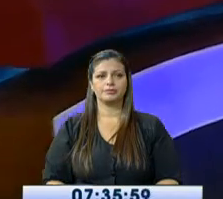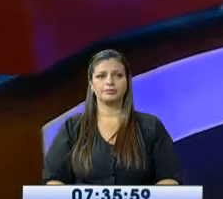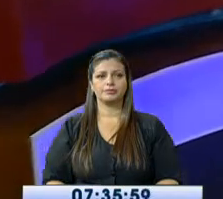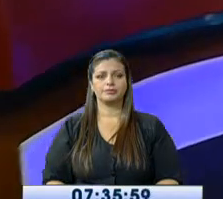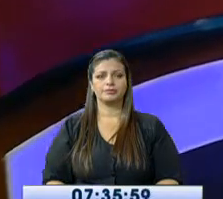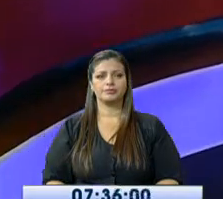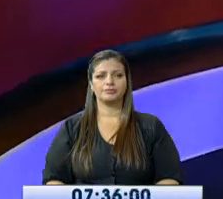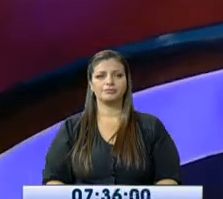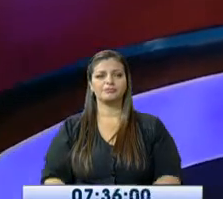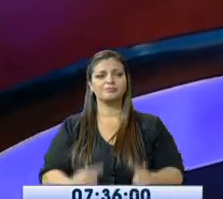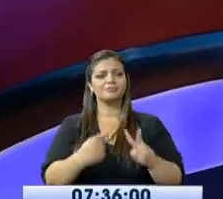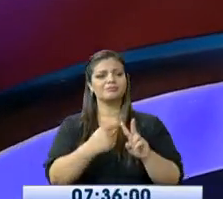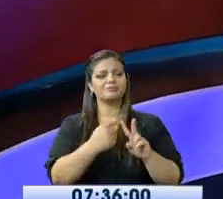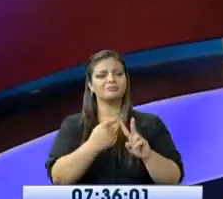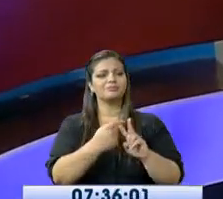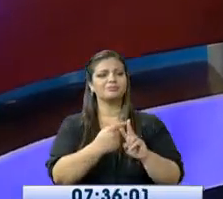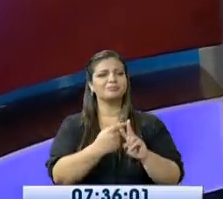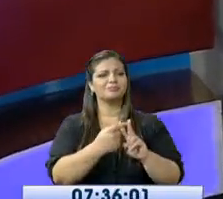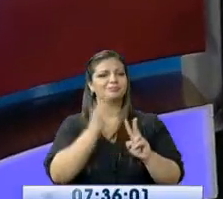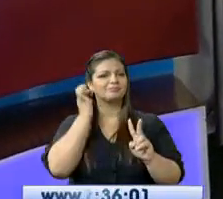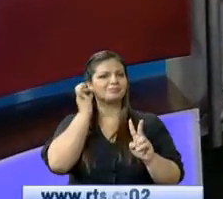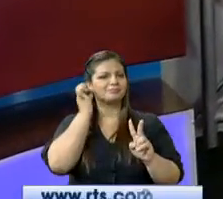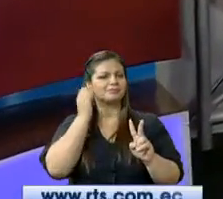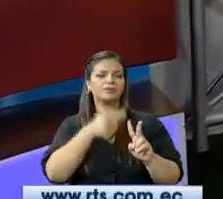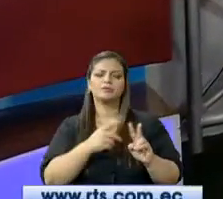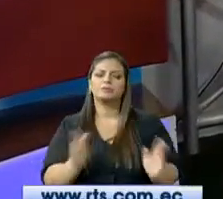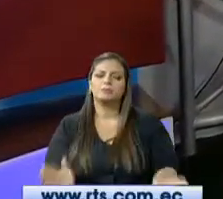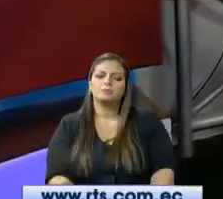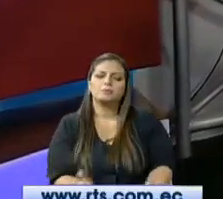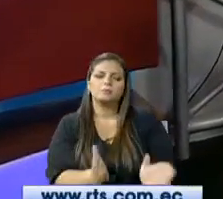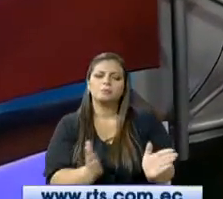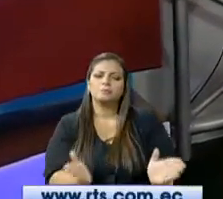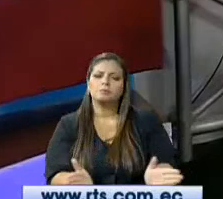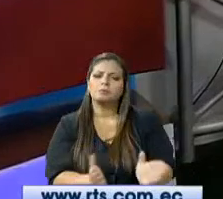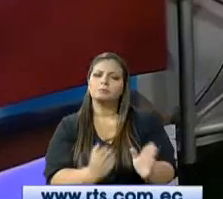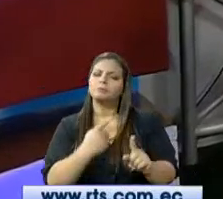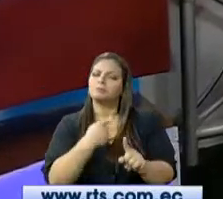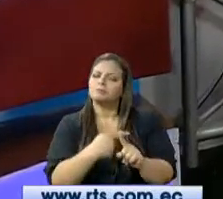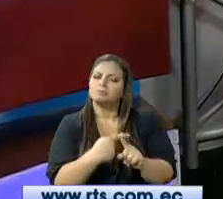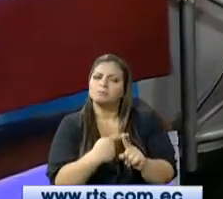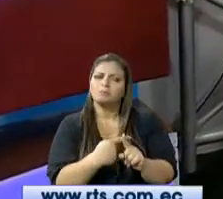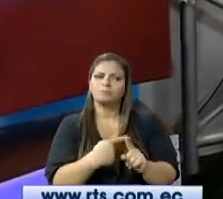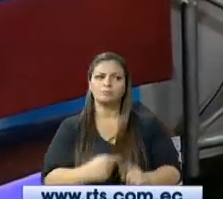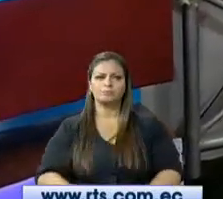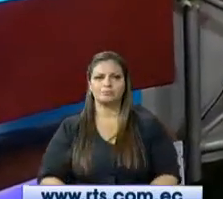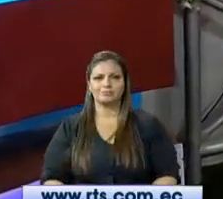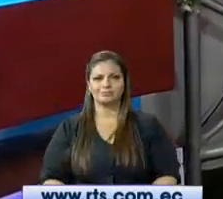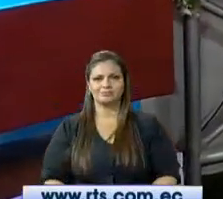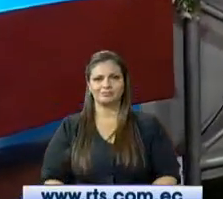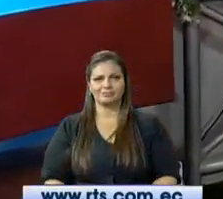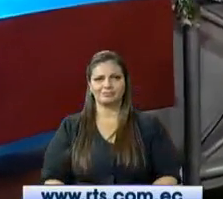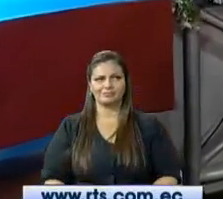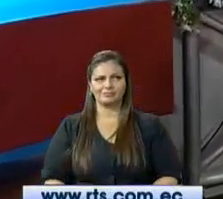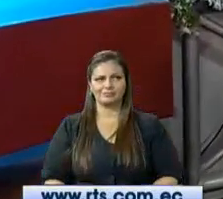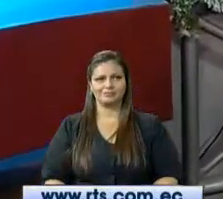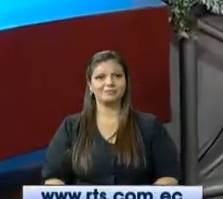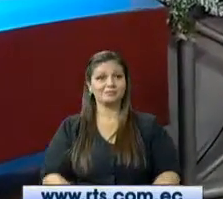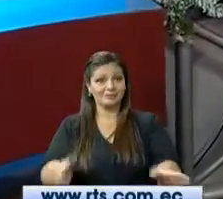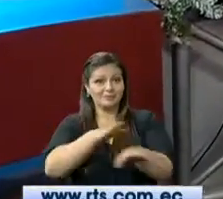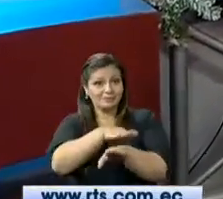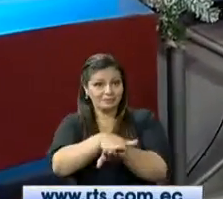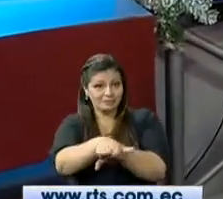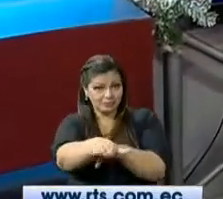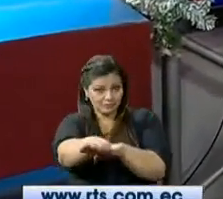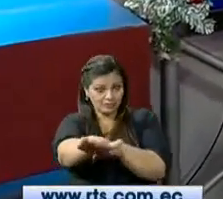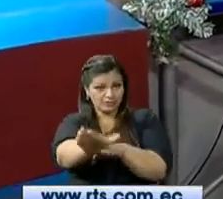Doña Hilda y Matilde, muchísima fuerza para ustedes. Y yo quiero invitar, y eso está fuera del libreto, quiero invitar a usted, si está en sus manos